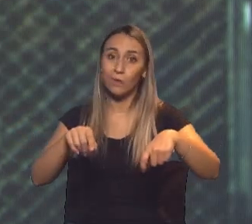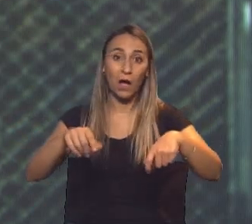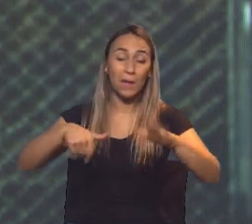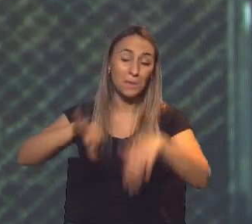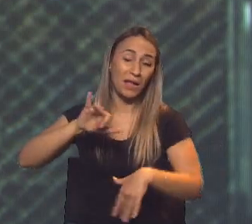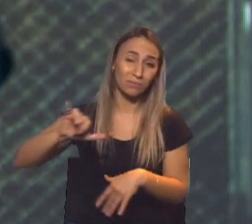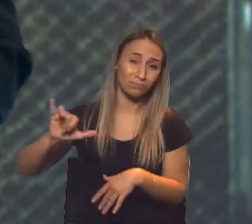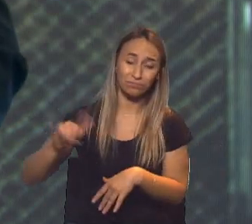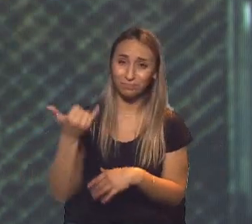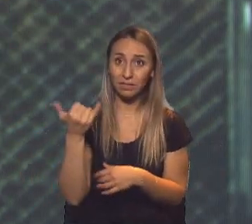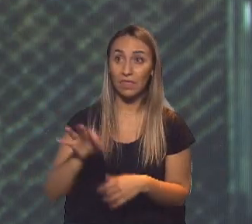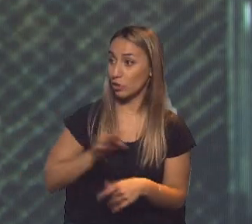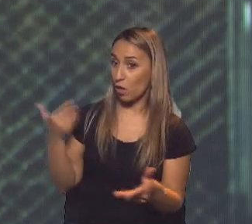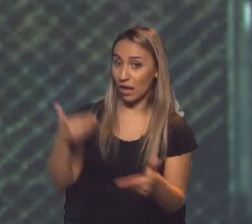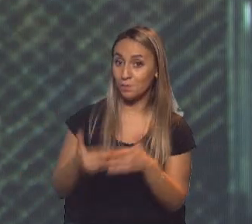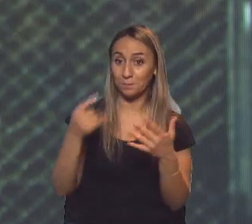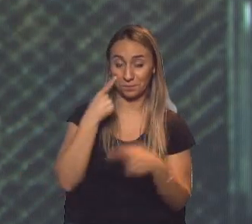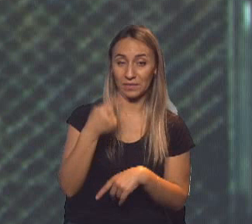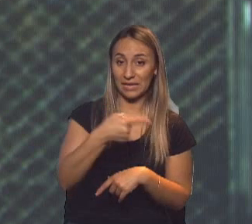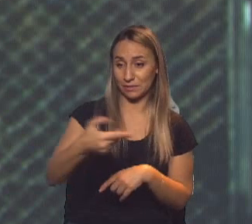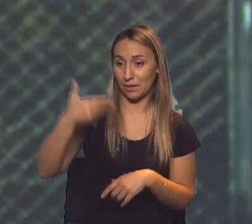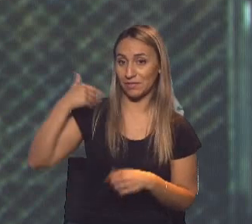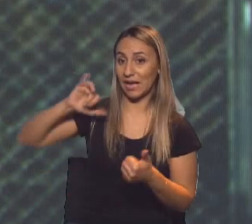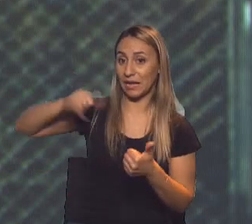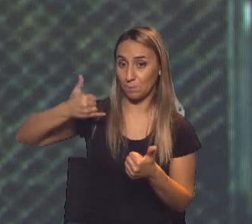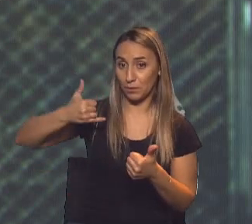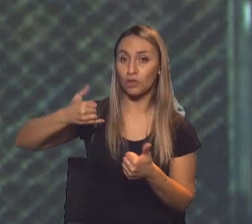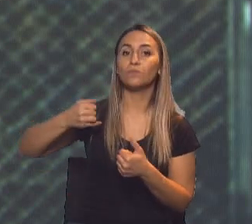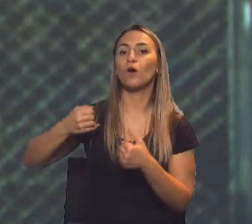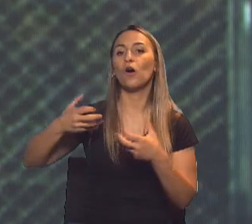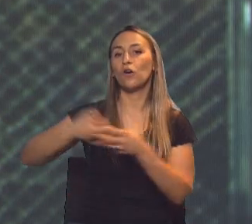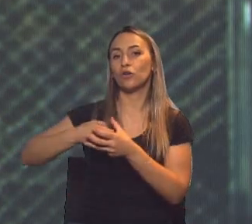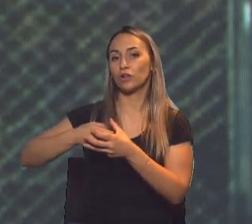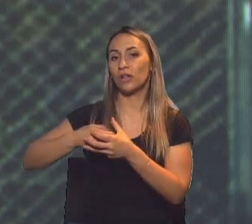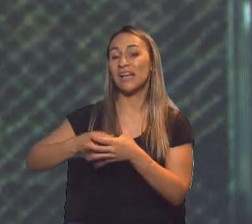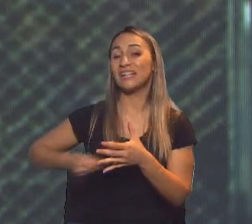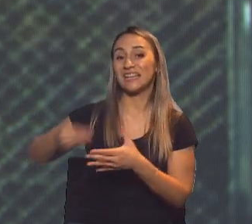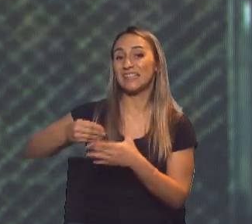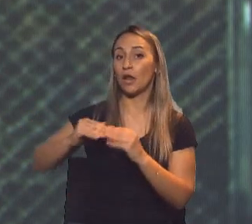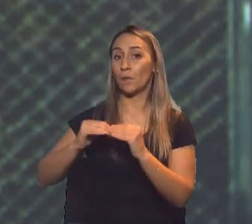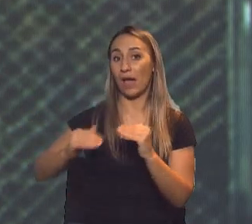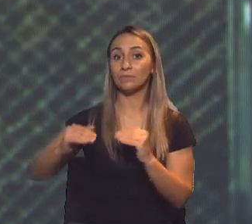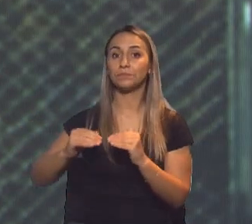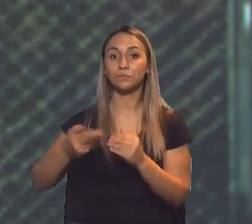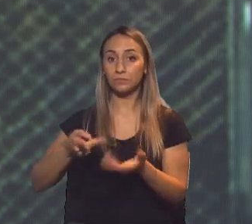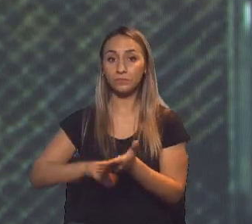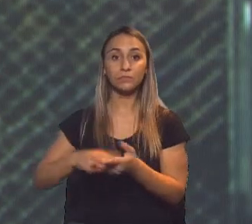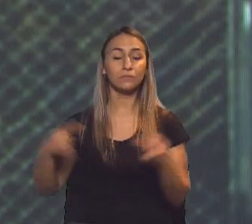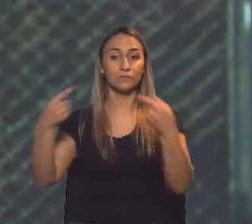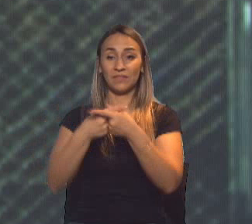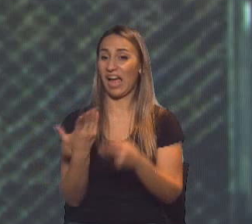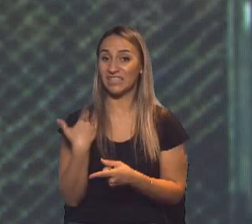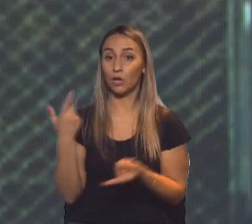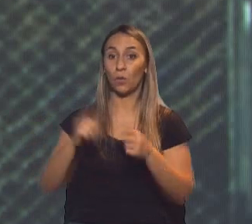año. Porque mirá, la semana pasada sale campeón en reserva, ¿sí? Justamente la reserva vuelve a jugar con público en el día de